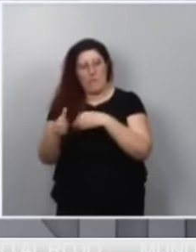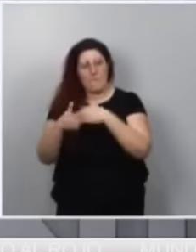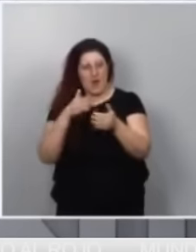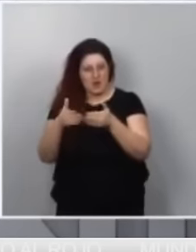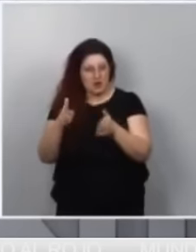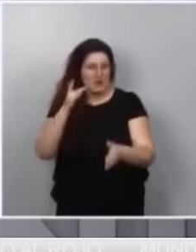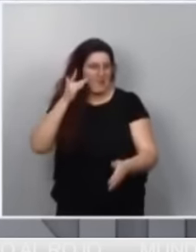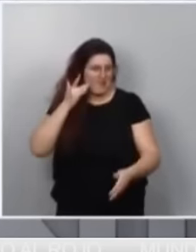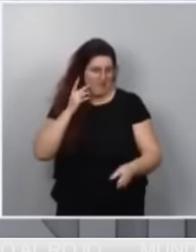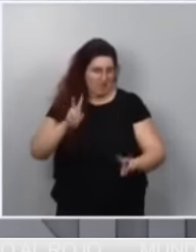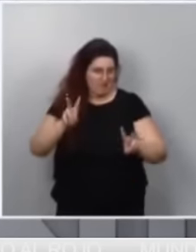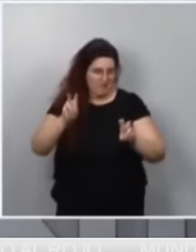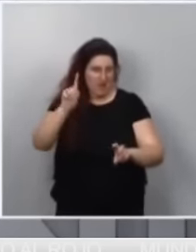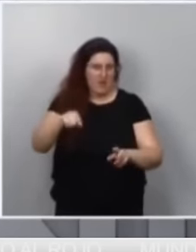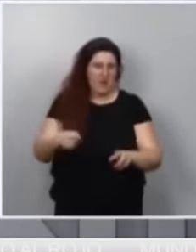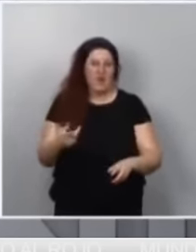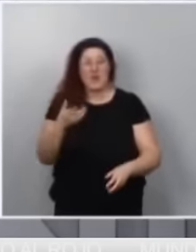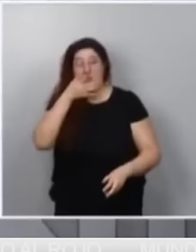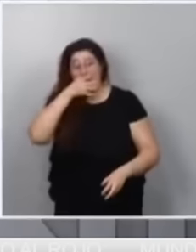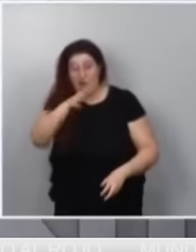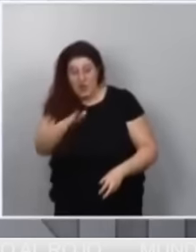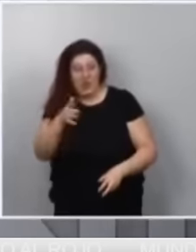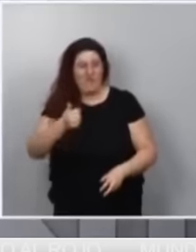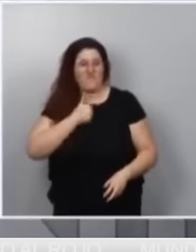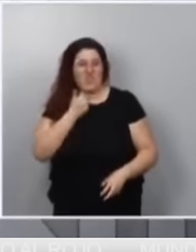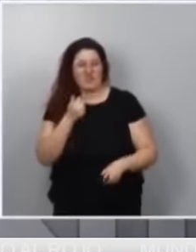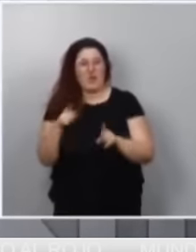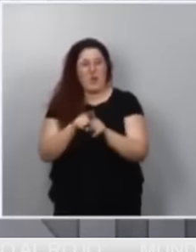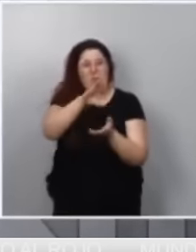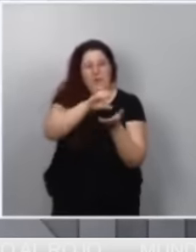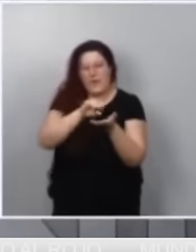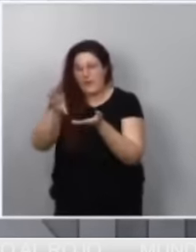Y otra vez, una denuncia falsa de retales y retazos.